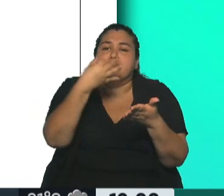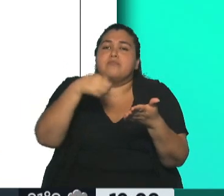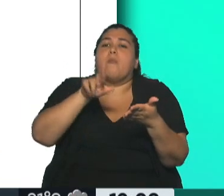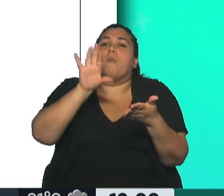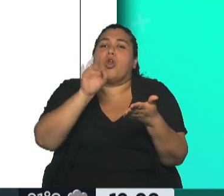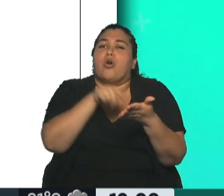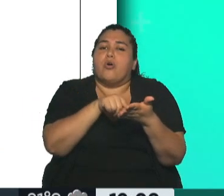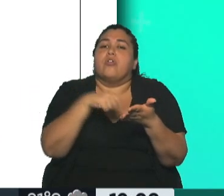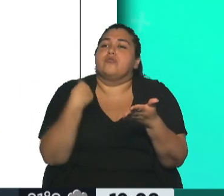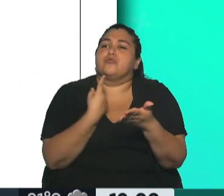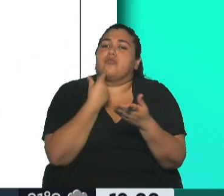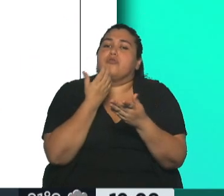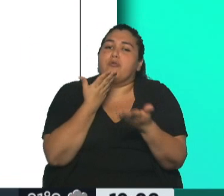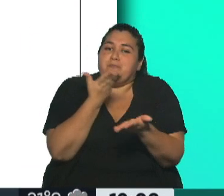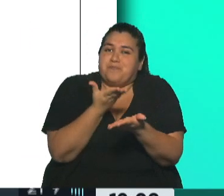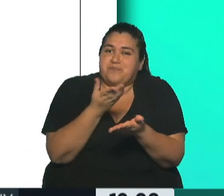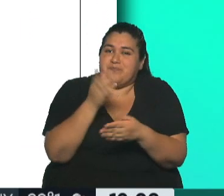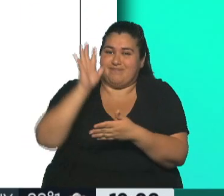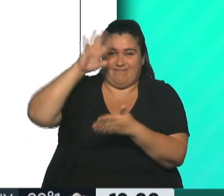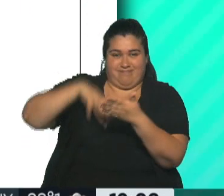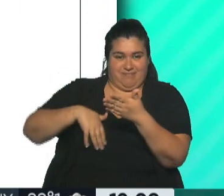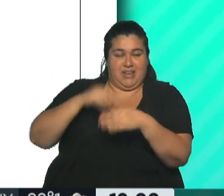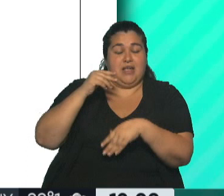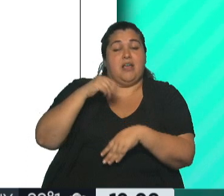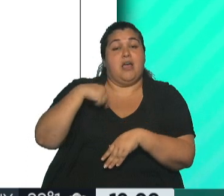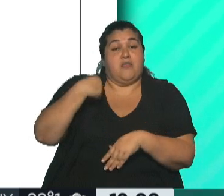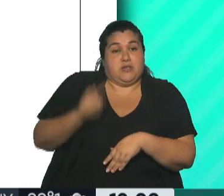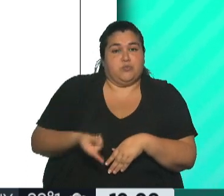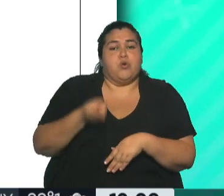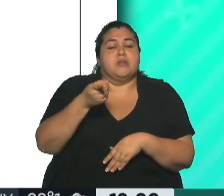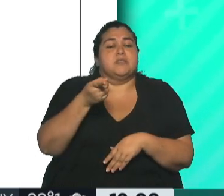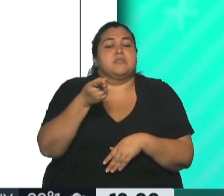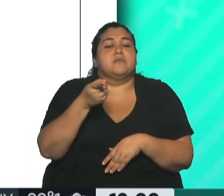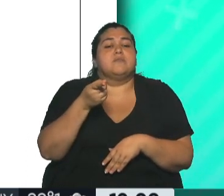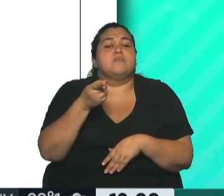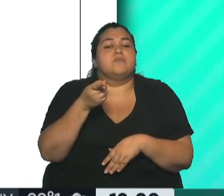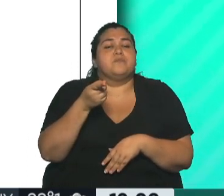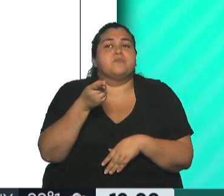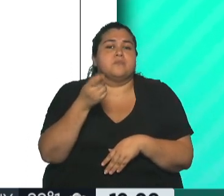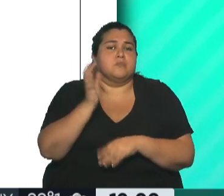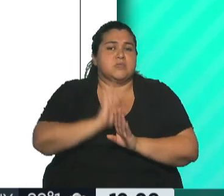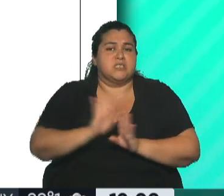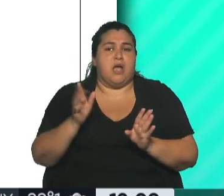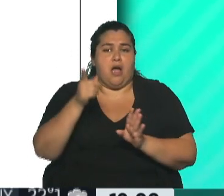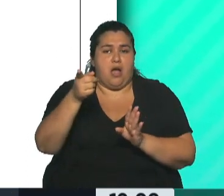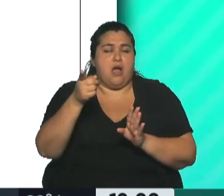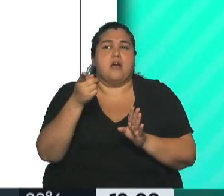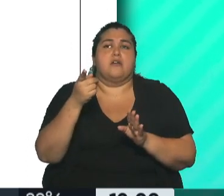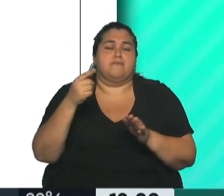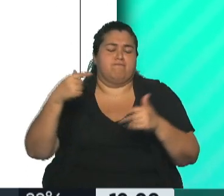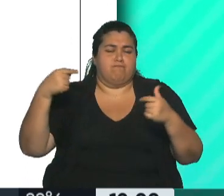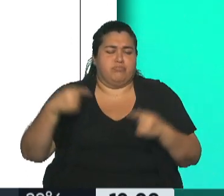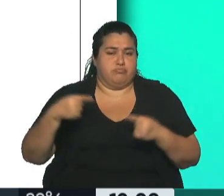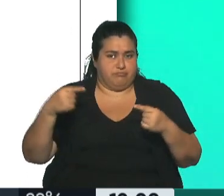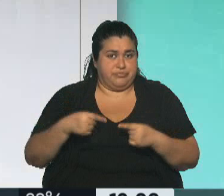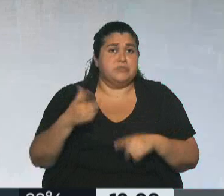haciendo mención justamente horas después donde se este concretara una mayor tensión